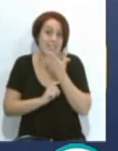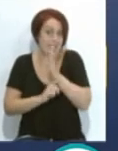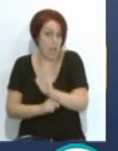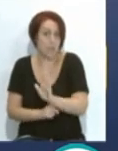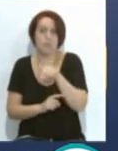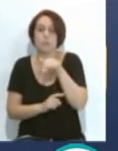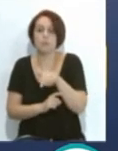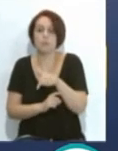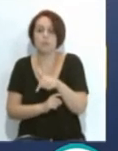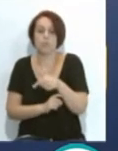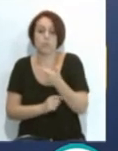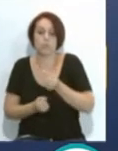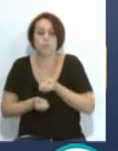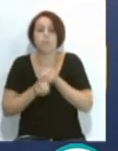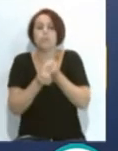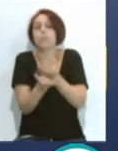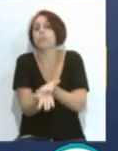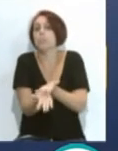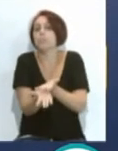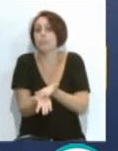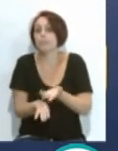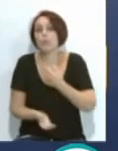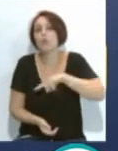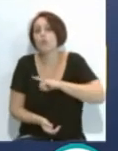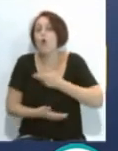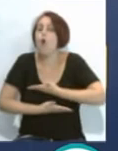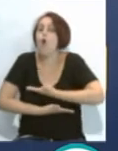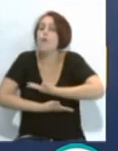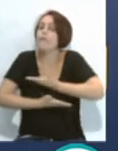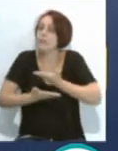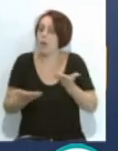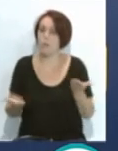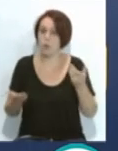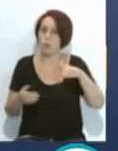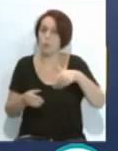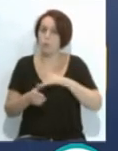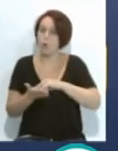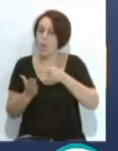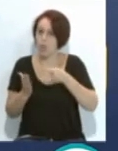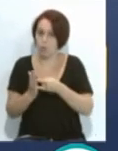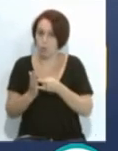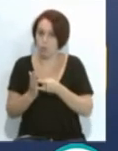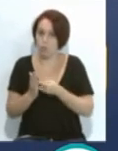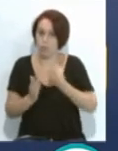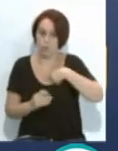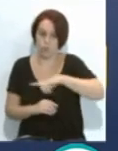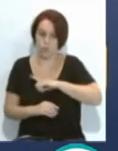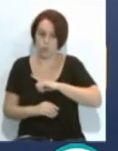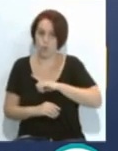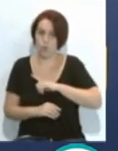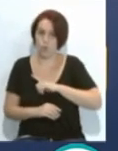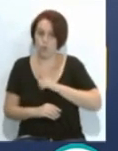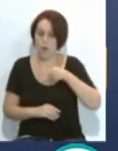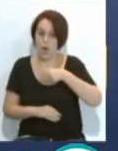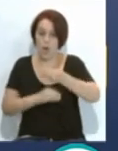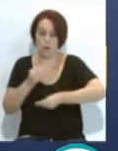cada momento lo han trasladado. Nosotros confiamos en que esto es un proyecto, nos gusta fijarnos en lo que han